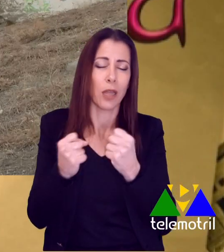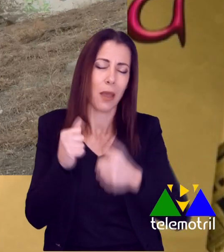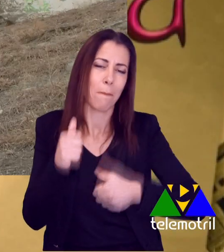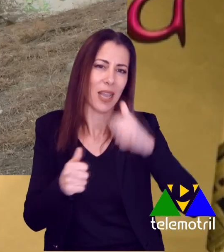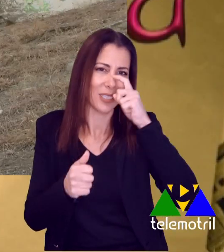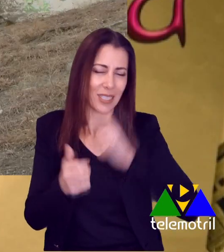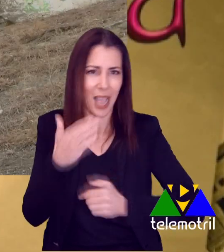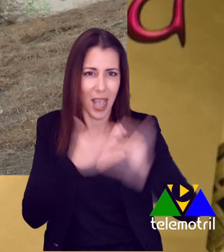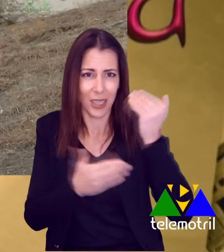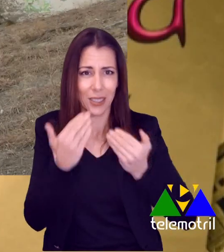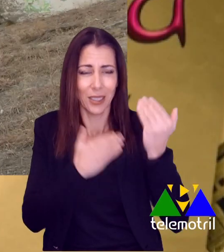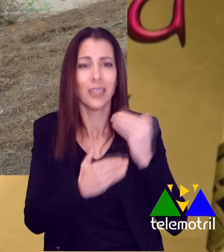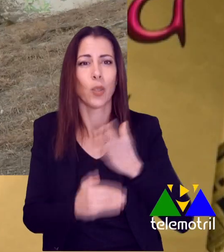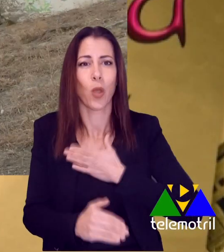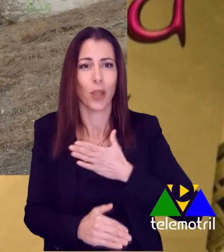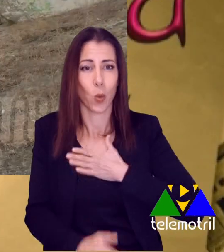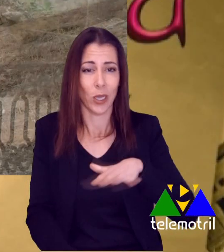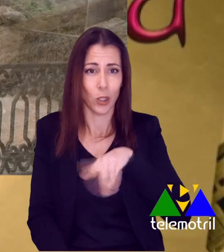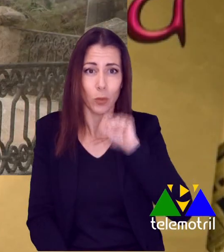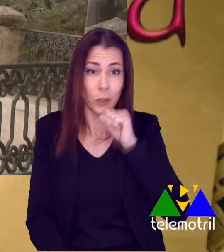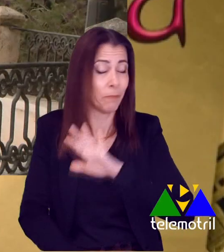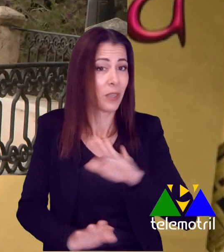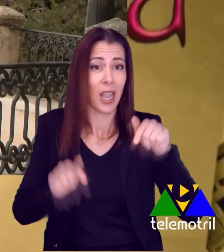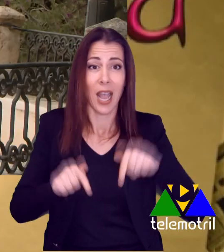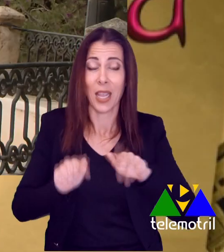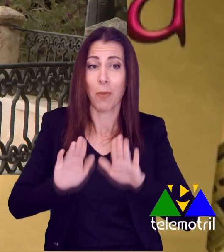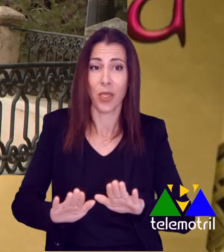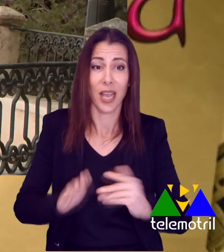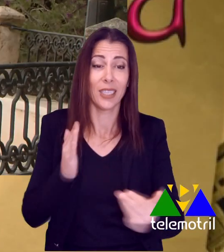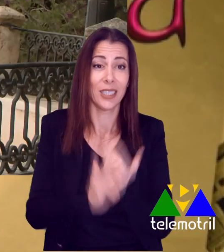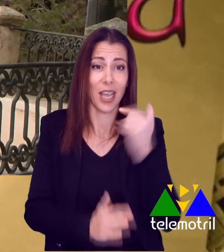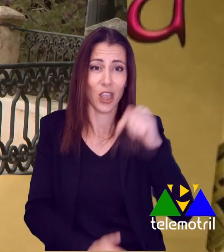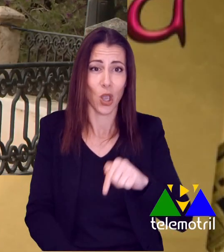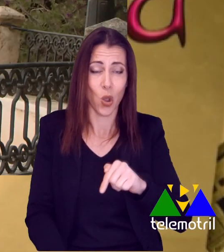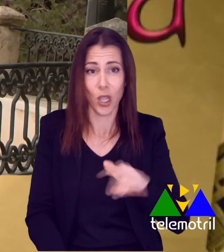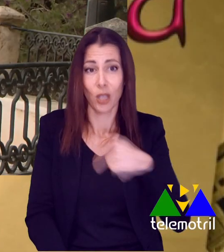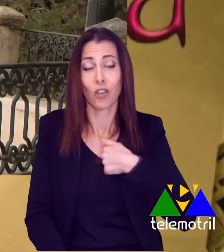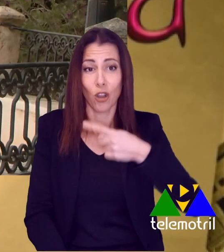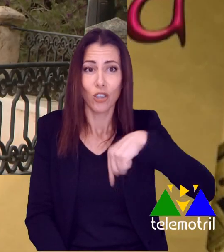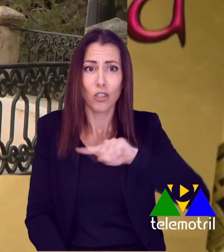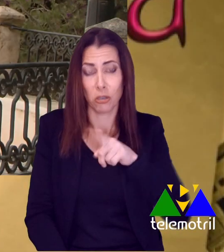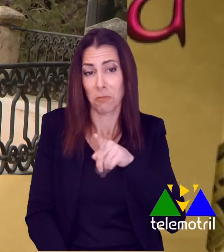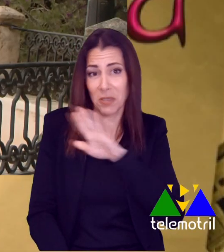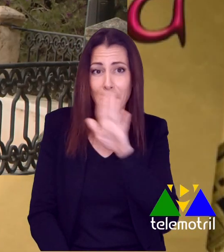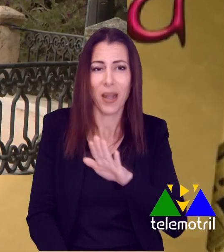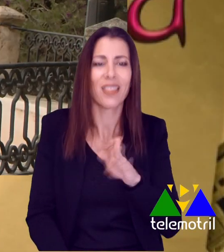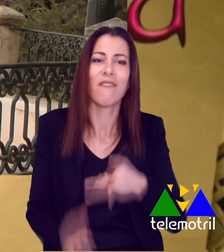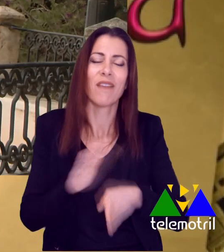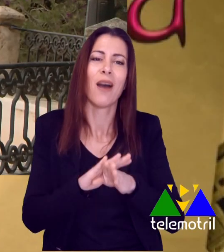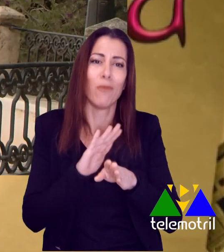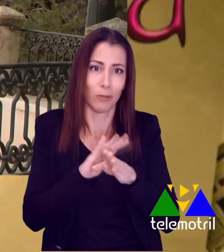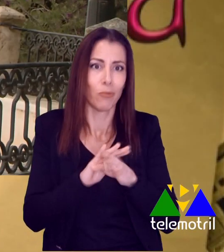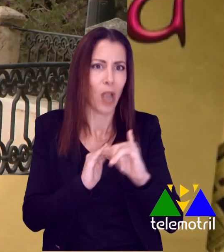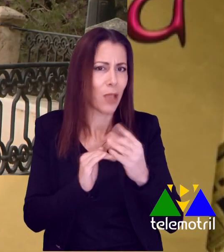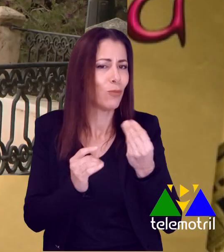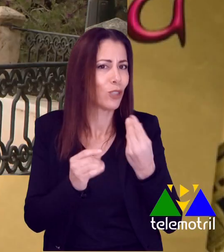antigua de nuestro municipio. Y aquí lo vamos a dejar en el día de hoy. Nosotros, si te parece, don Manuel, vamos a seguir todavía porque hay